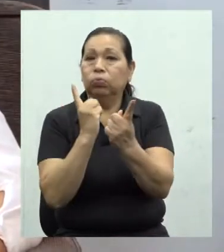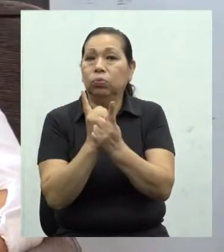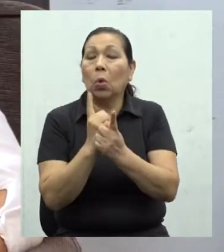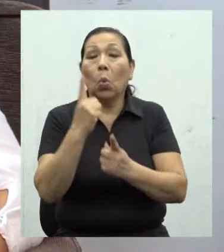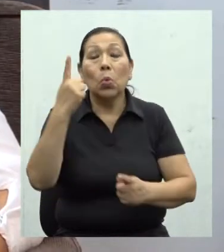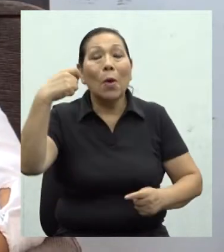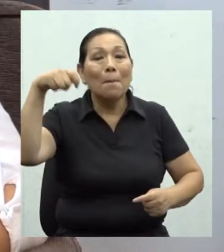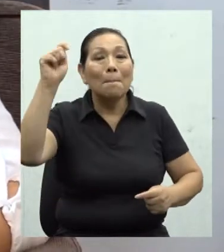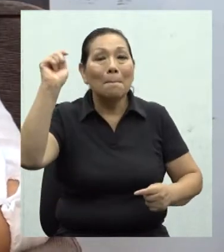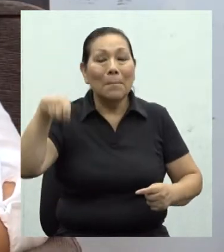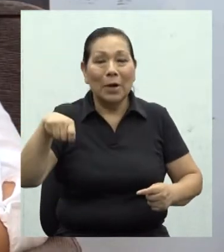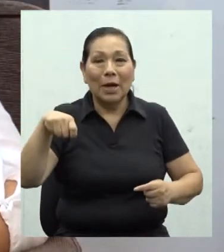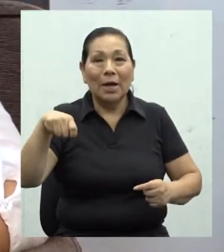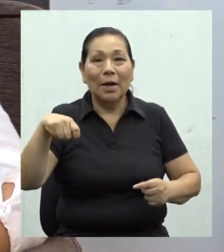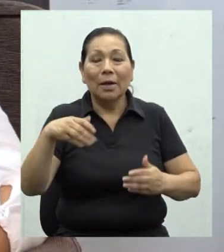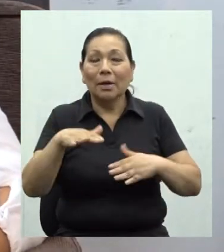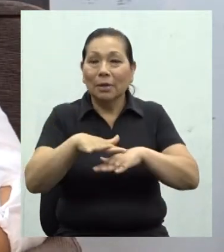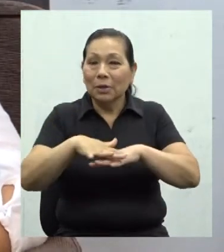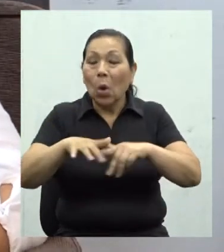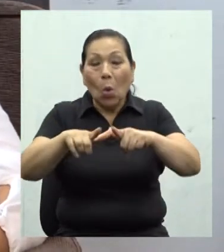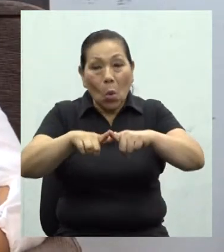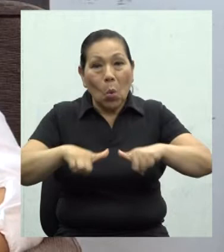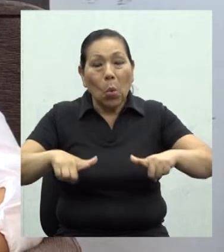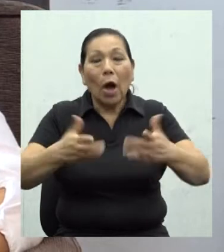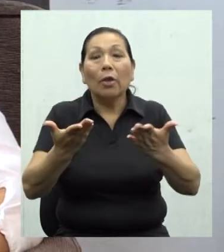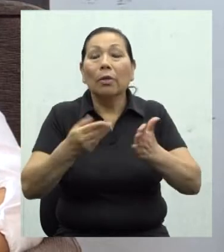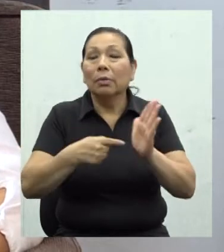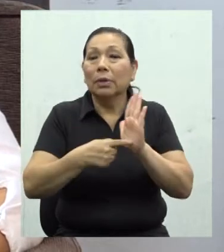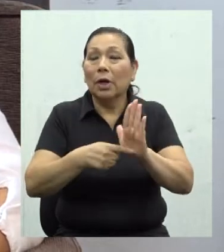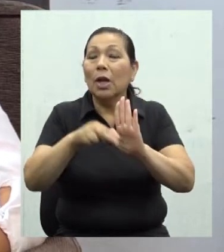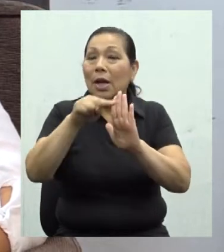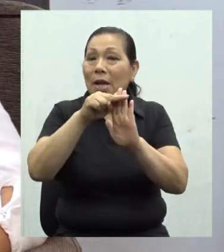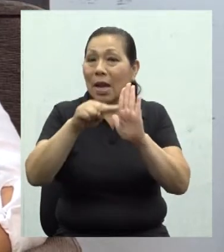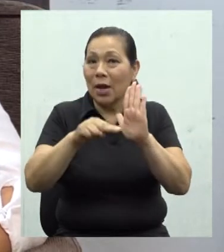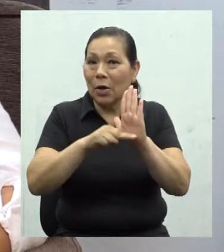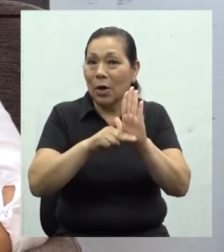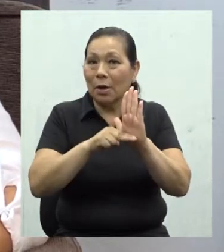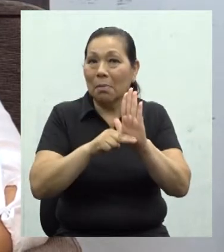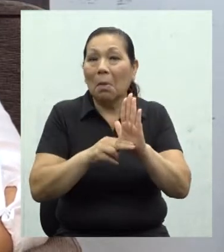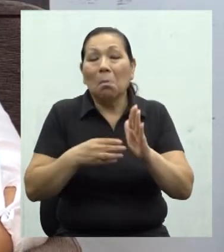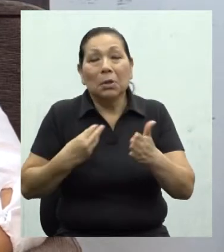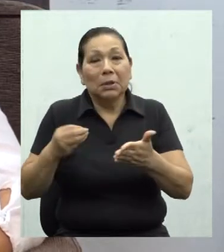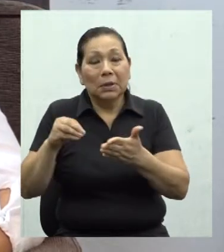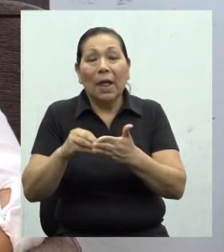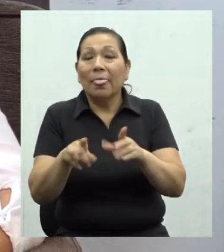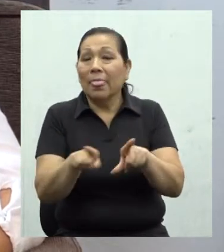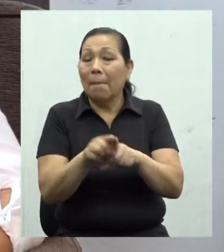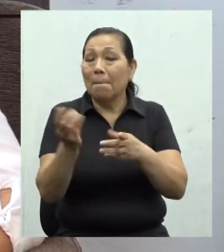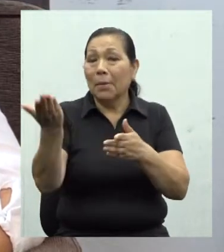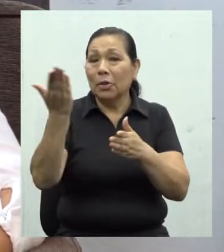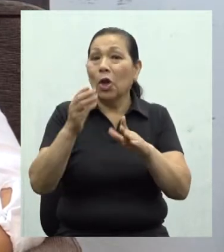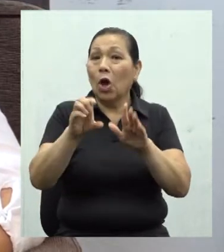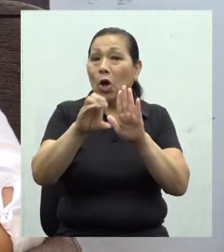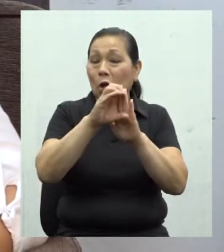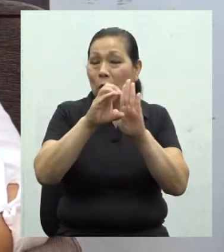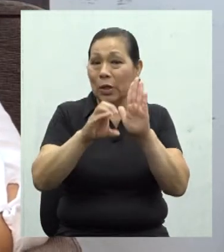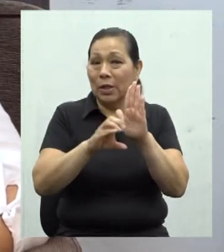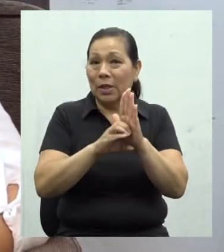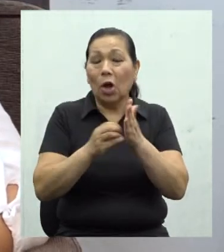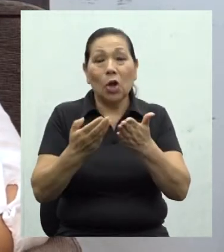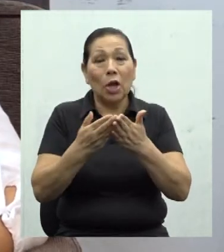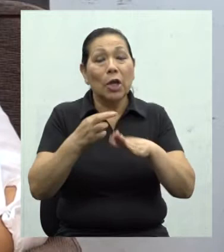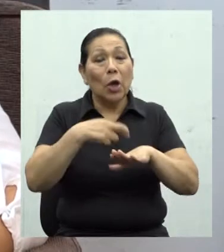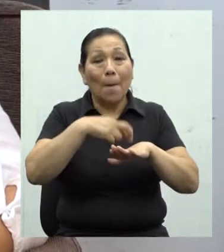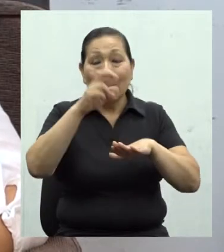el 1% del ámbito territorial donde se expidió la norma. Va a poder interponer también una demanda de inconstitucionalidad los